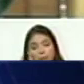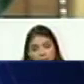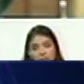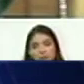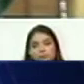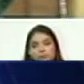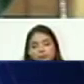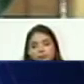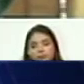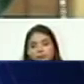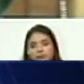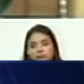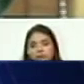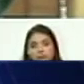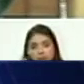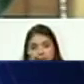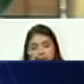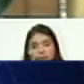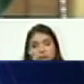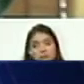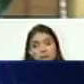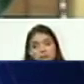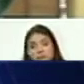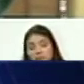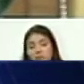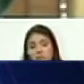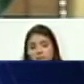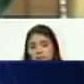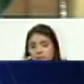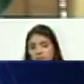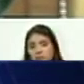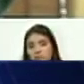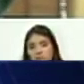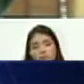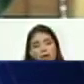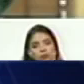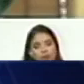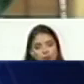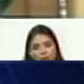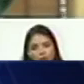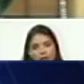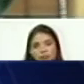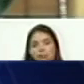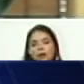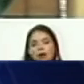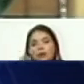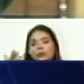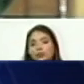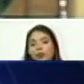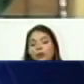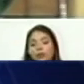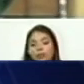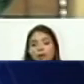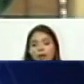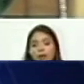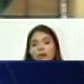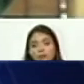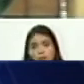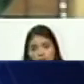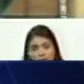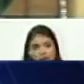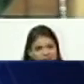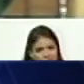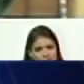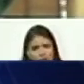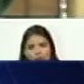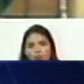también las acciones tendientes a garantizar nuestra plena soberanía en el campo energético y seguir